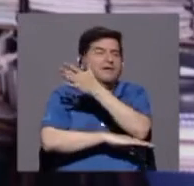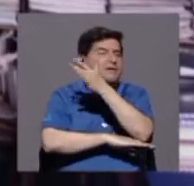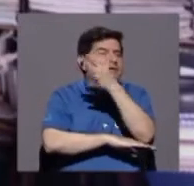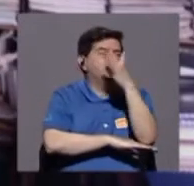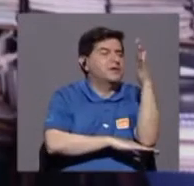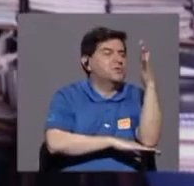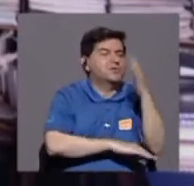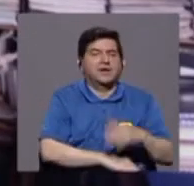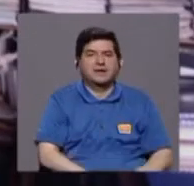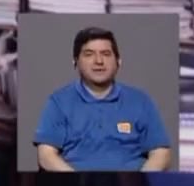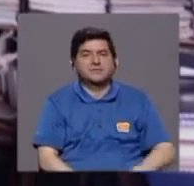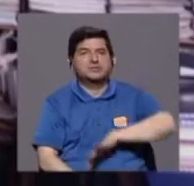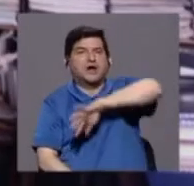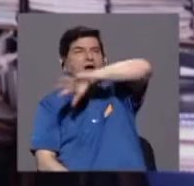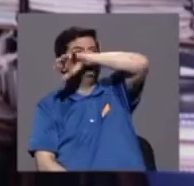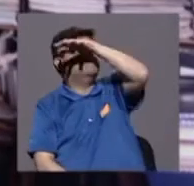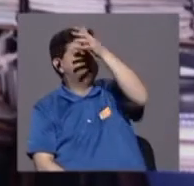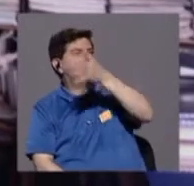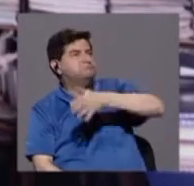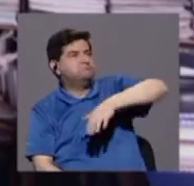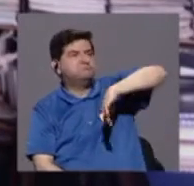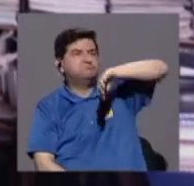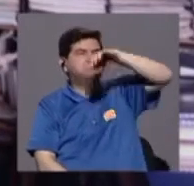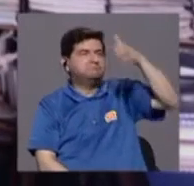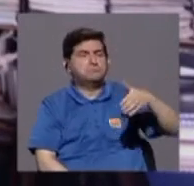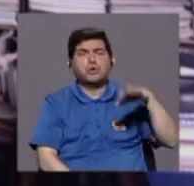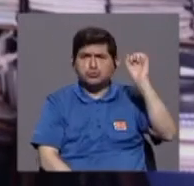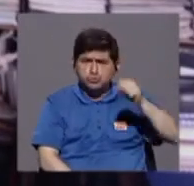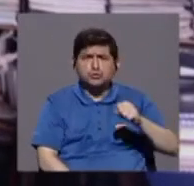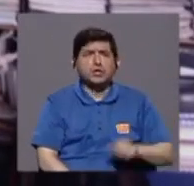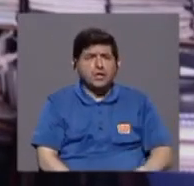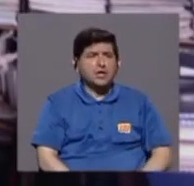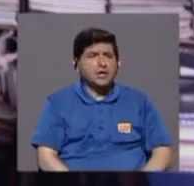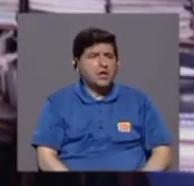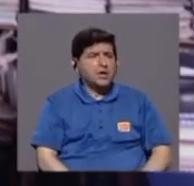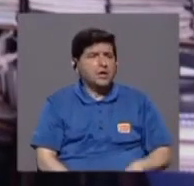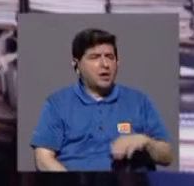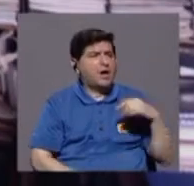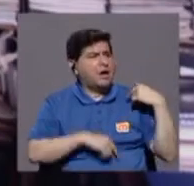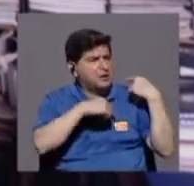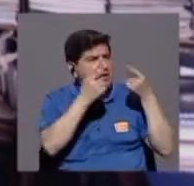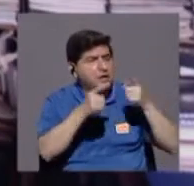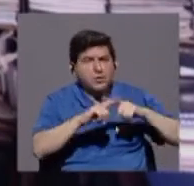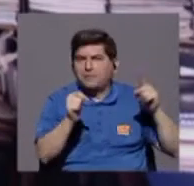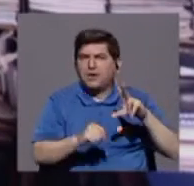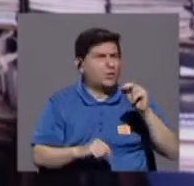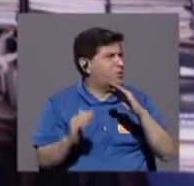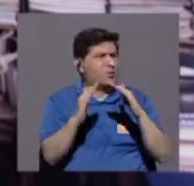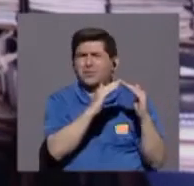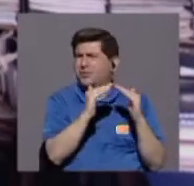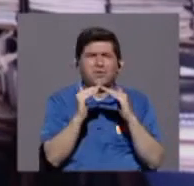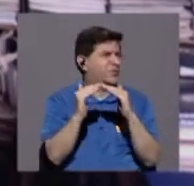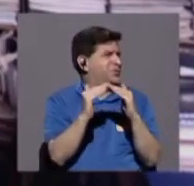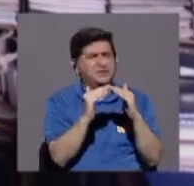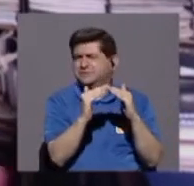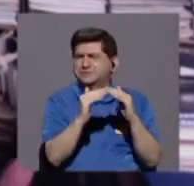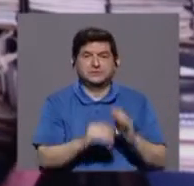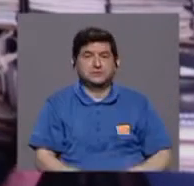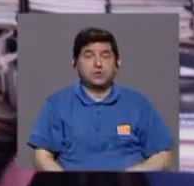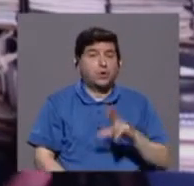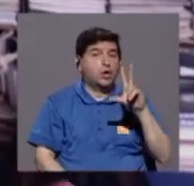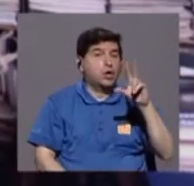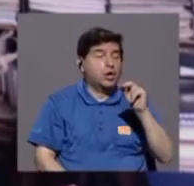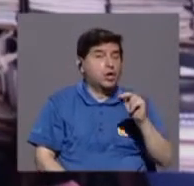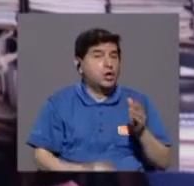el bosque, la montaña, ha sido explorada, pero no está poblada ni habitada, y sobre todo no ha